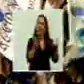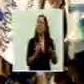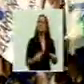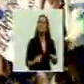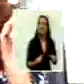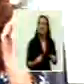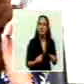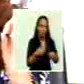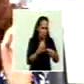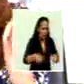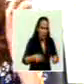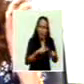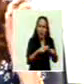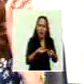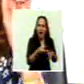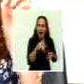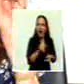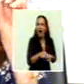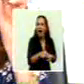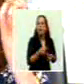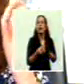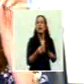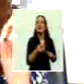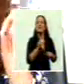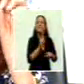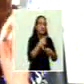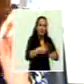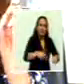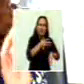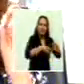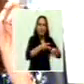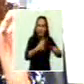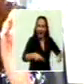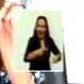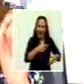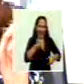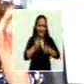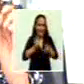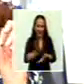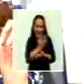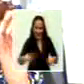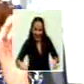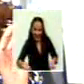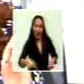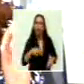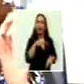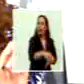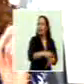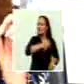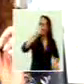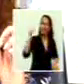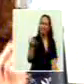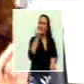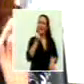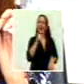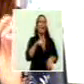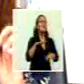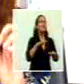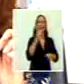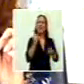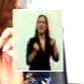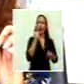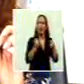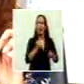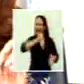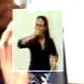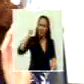insumo, porque son bienes de capital, pero es un insumo fundamental para una de las actividades económicas más